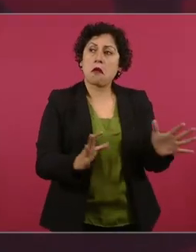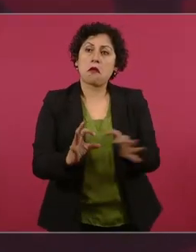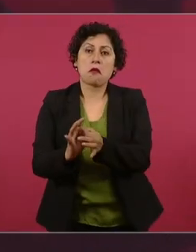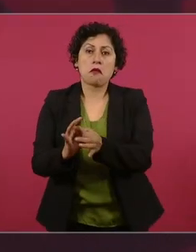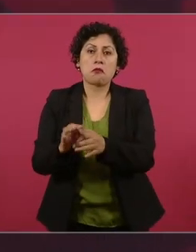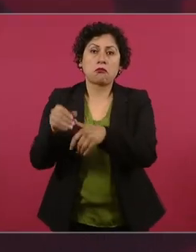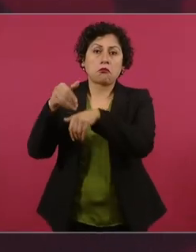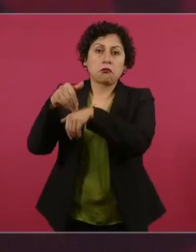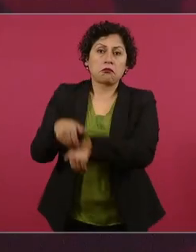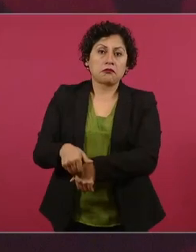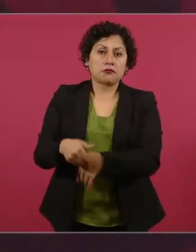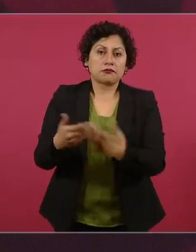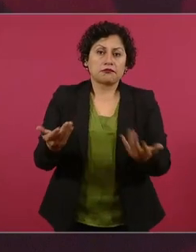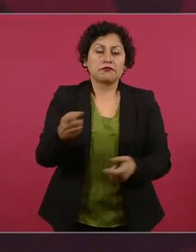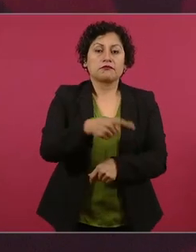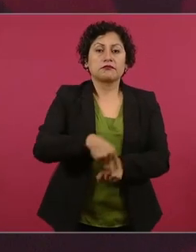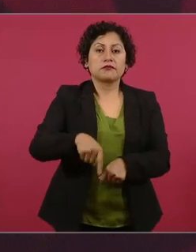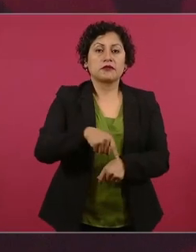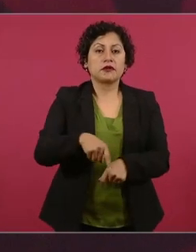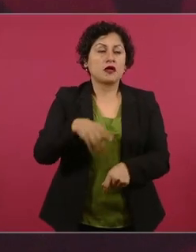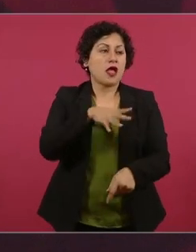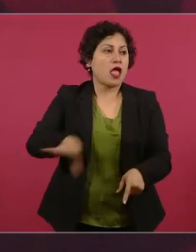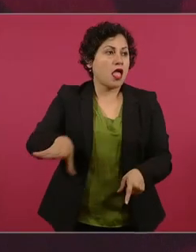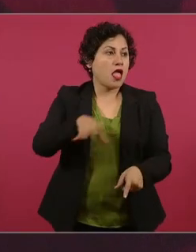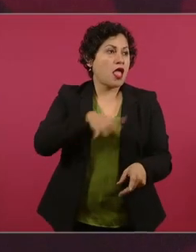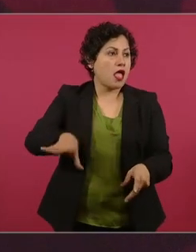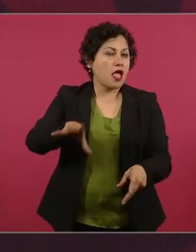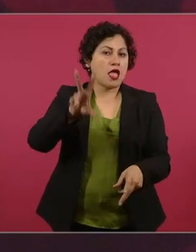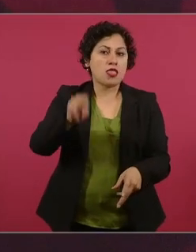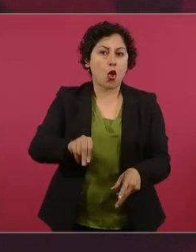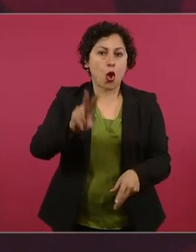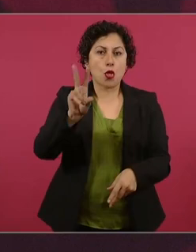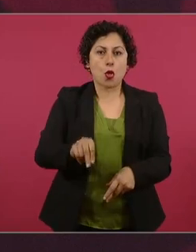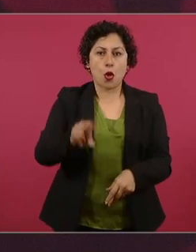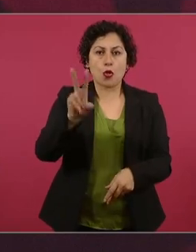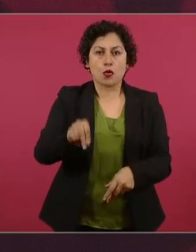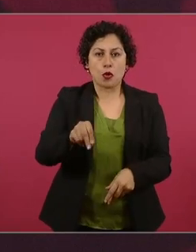rechazar todo lo que sea en beneficio del pueblo.